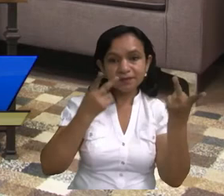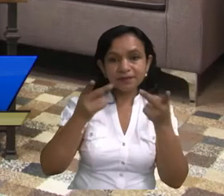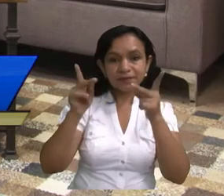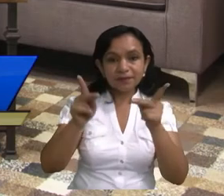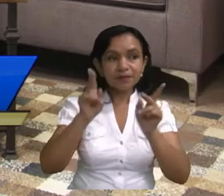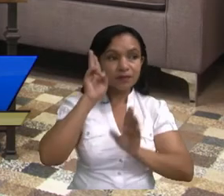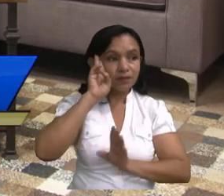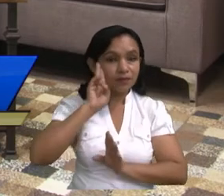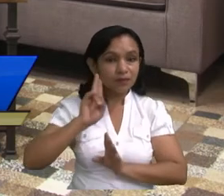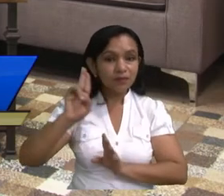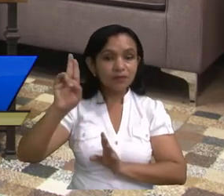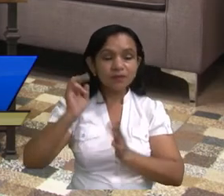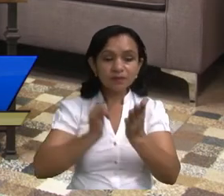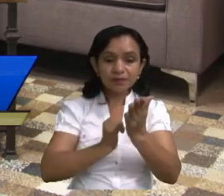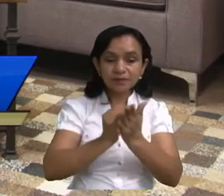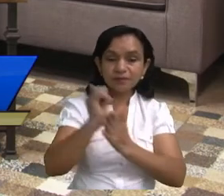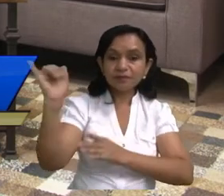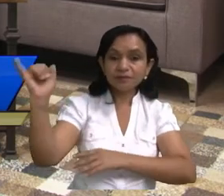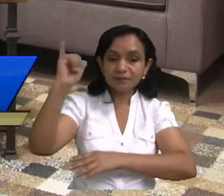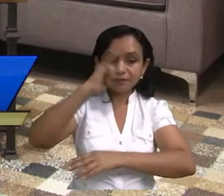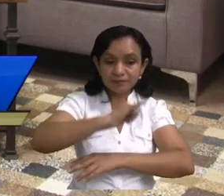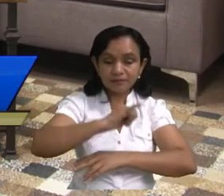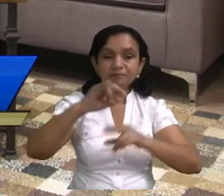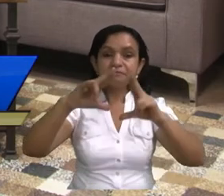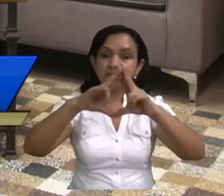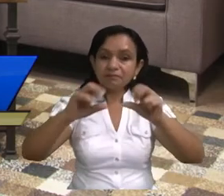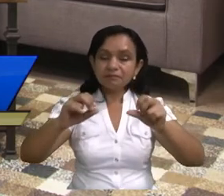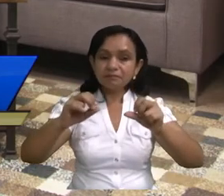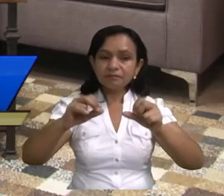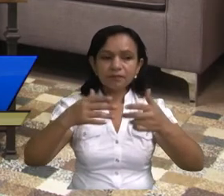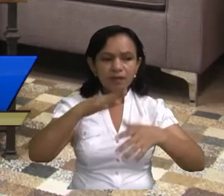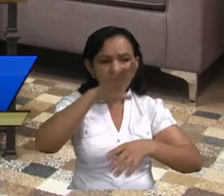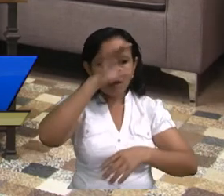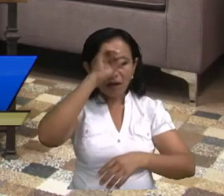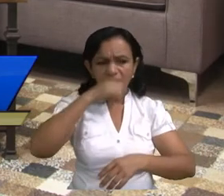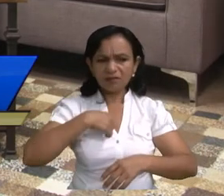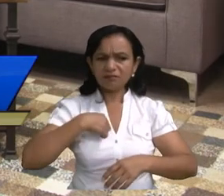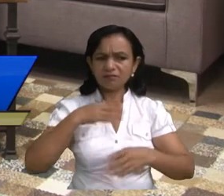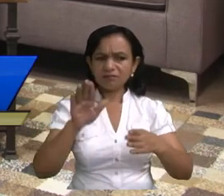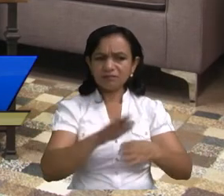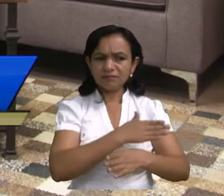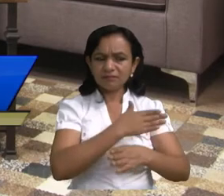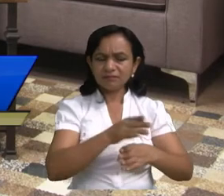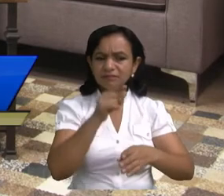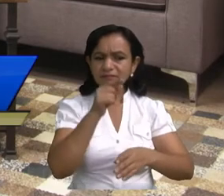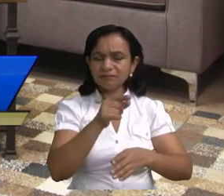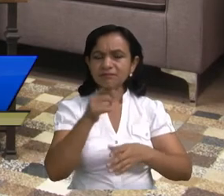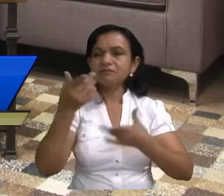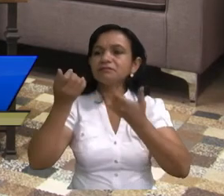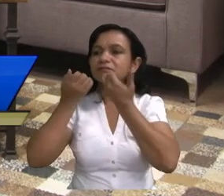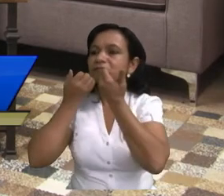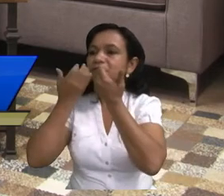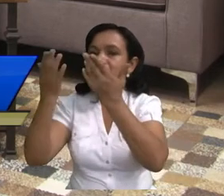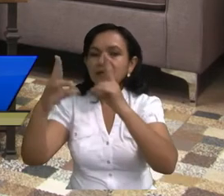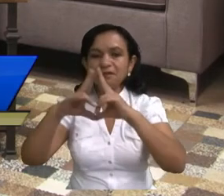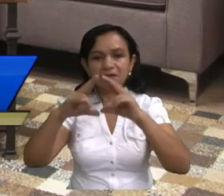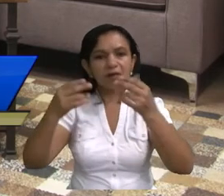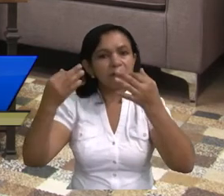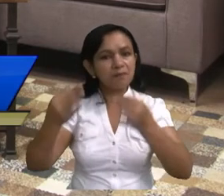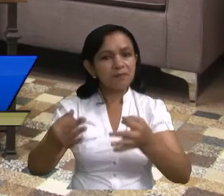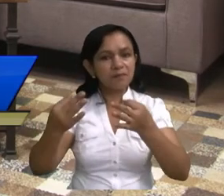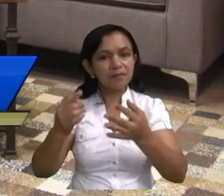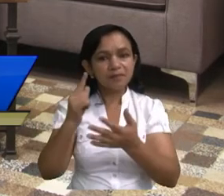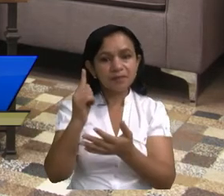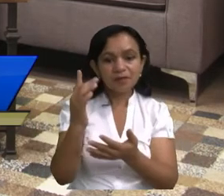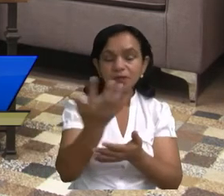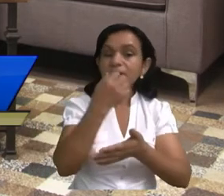que vienen o investigadores que vienen, pues se llevan ya una visión de lo que está ocurriendo en Nicaragua y todo el esfuerzo